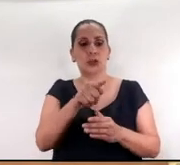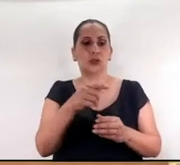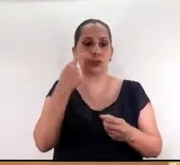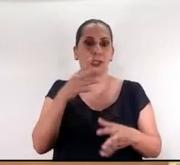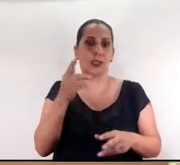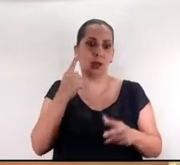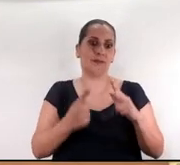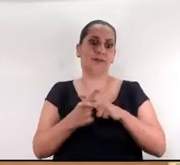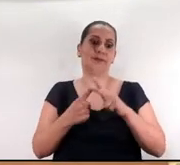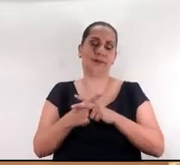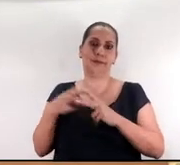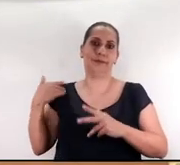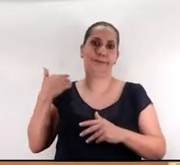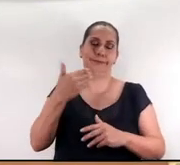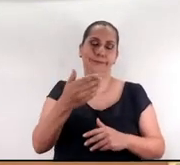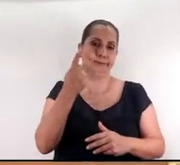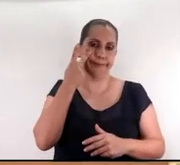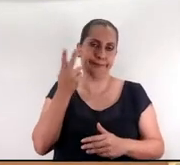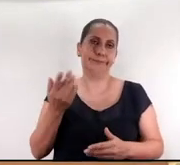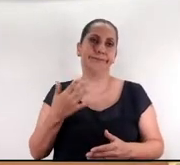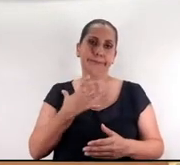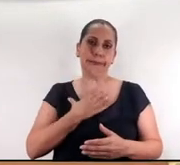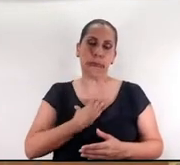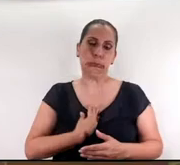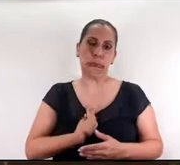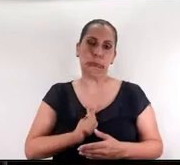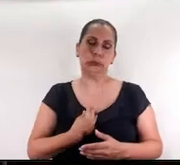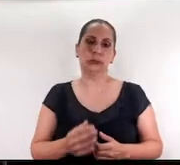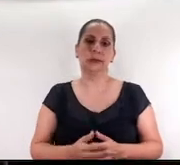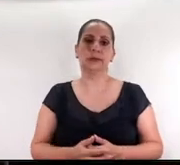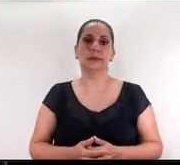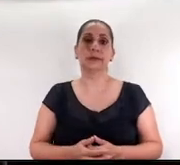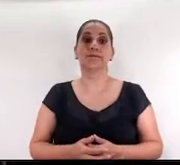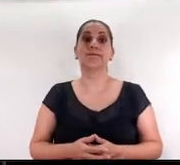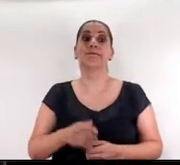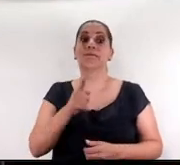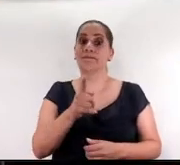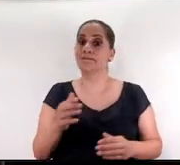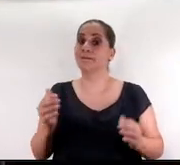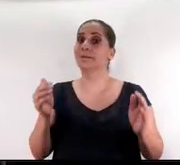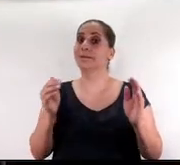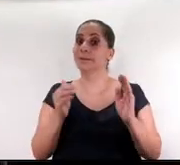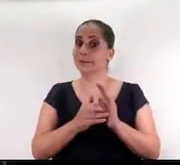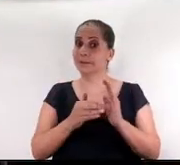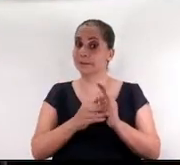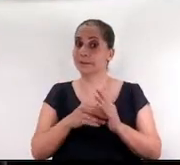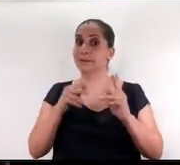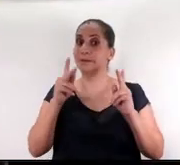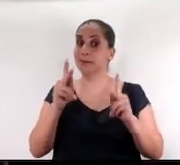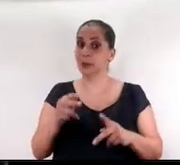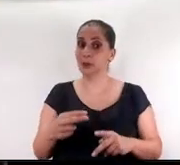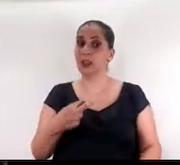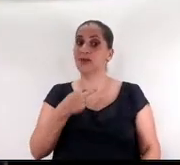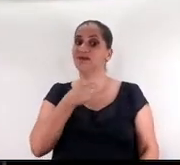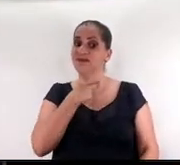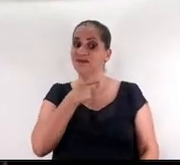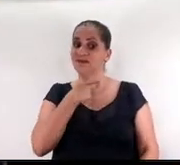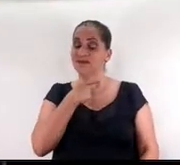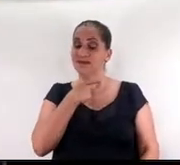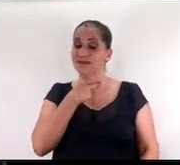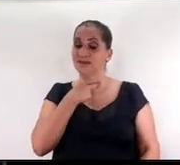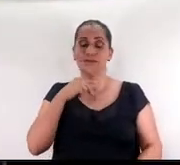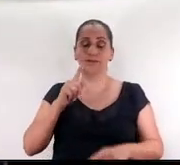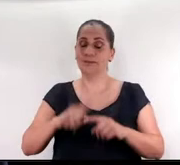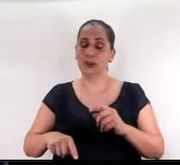que hemos conocido más dolorosos en los últimos tiempos. Entonces, ahí sí, de nuevo, El que mete la pata, no lo puede perdonar. El